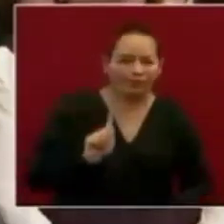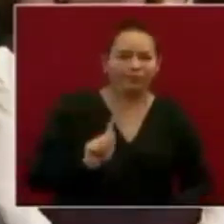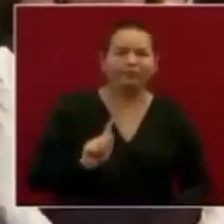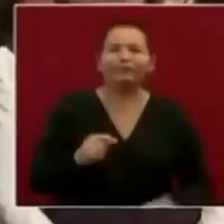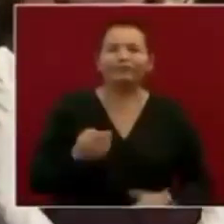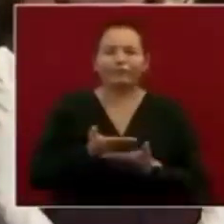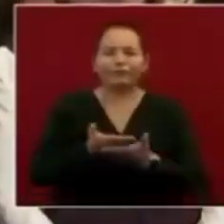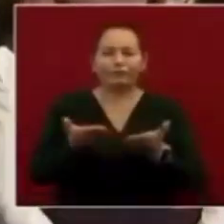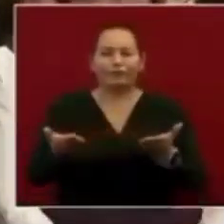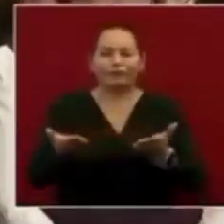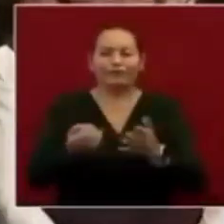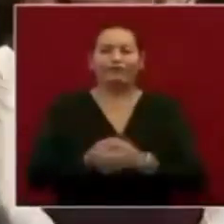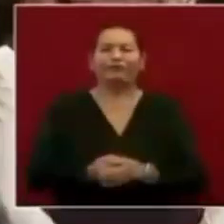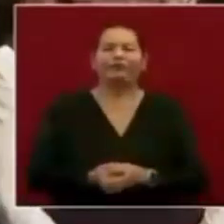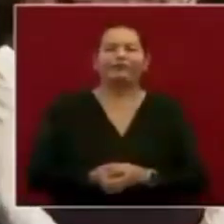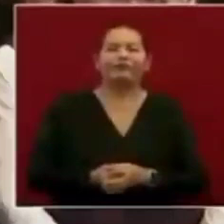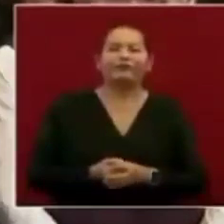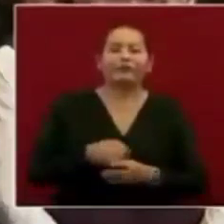para